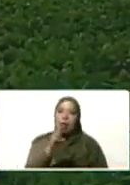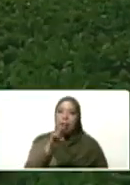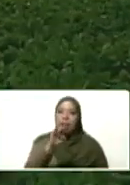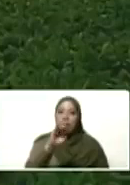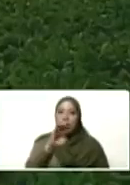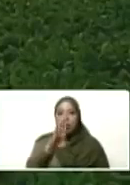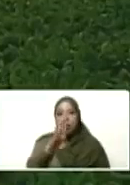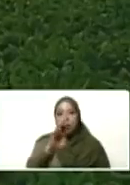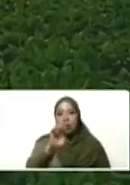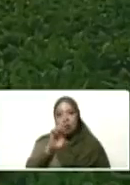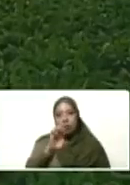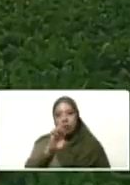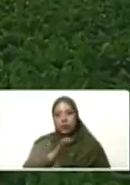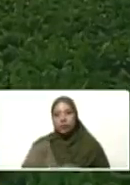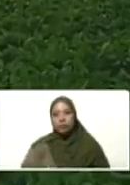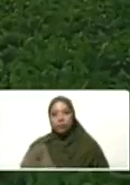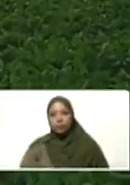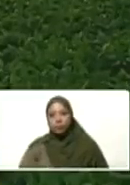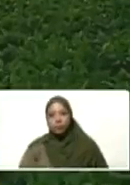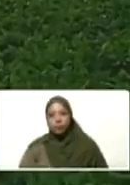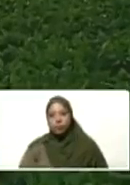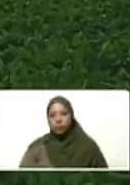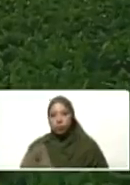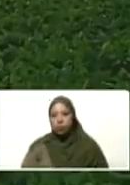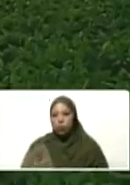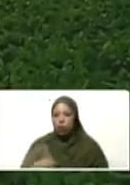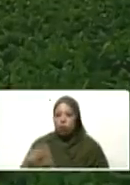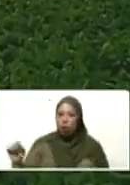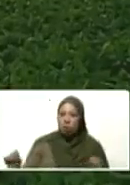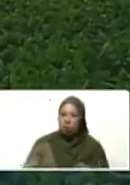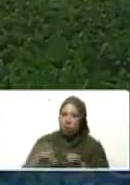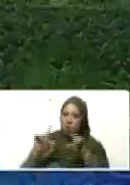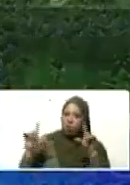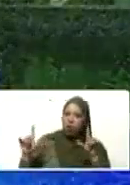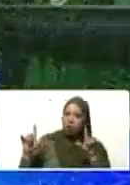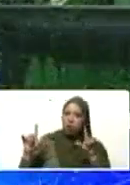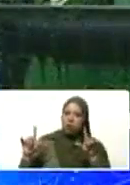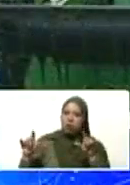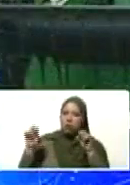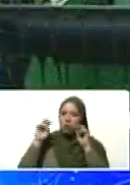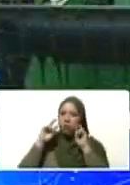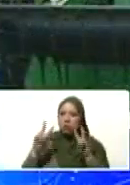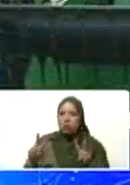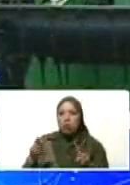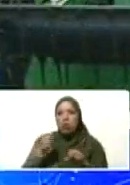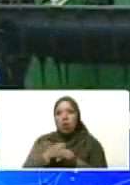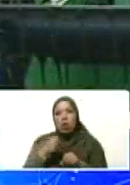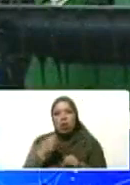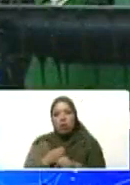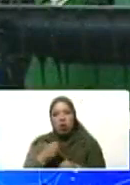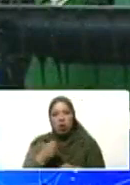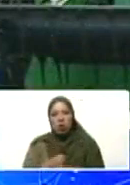Bueno, de verdad uno no deja de impresionarse cuando ve cómo el trabajo,